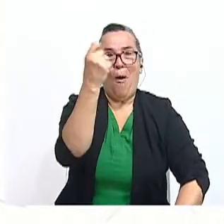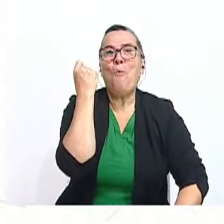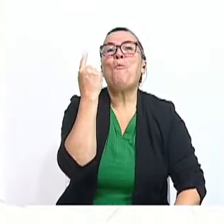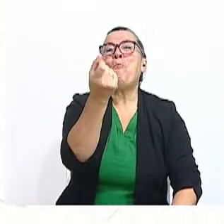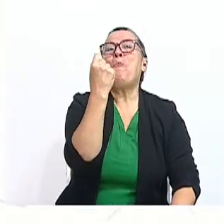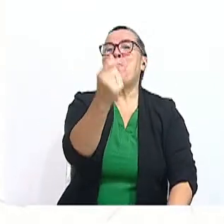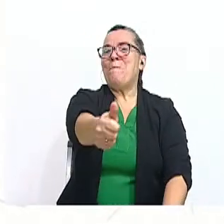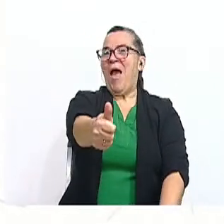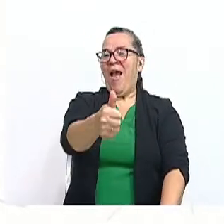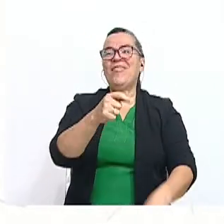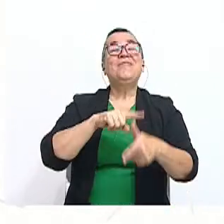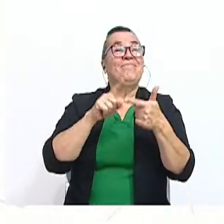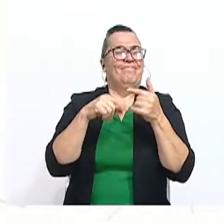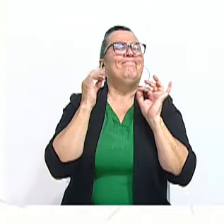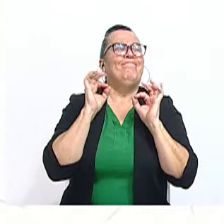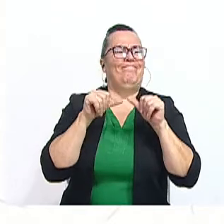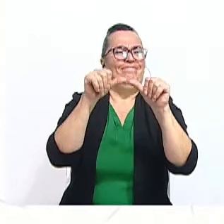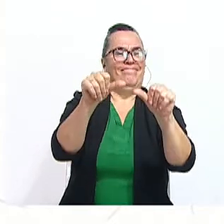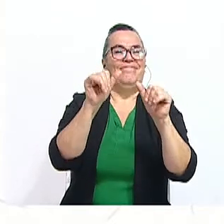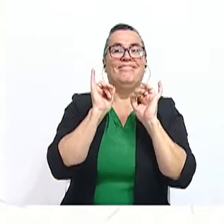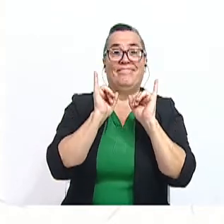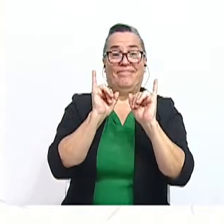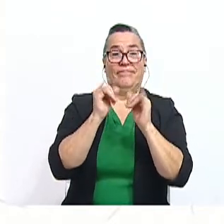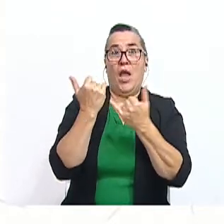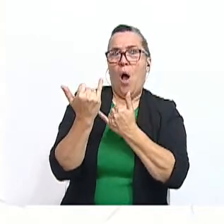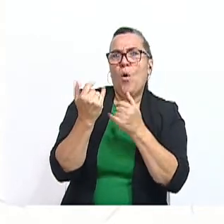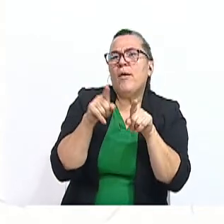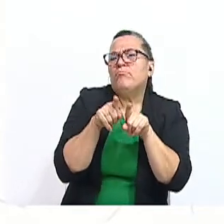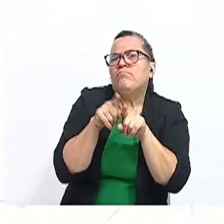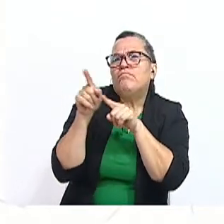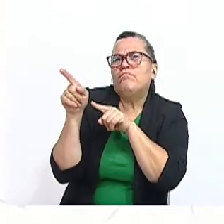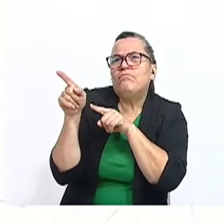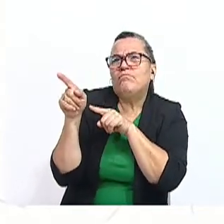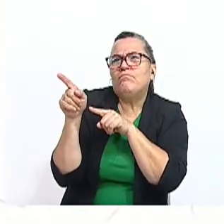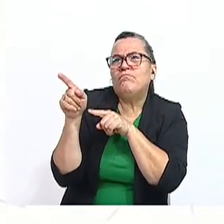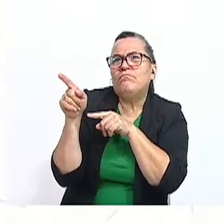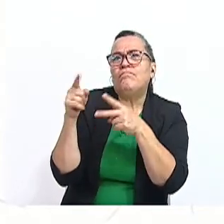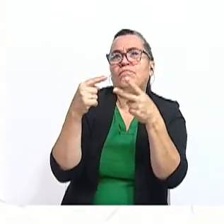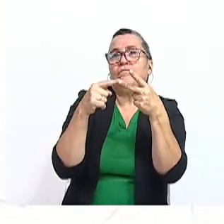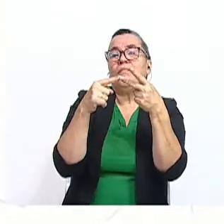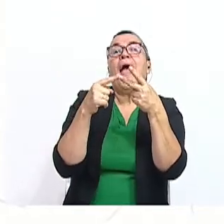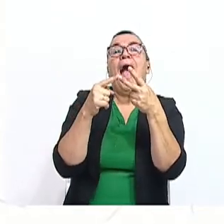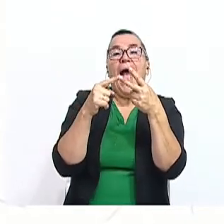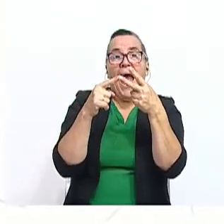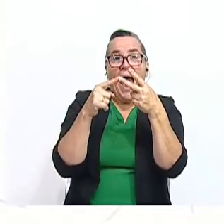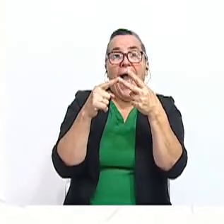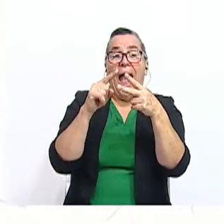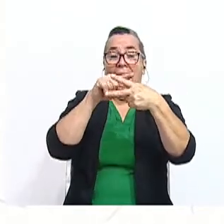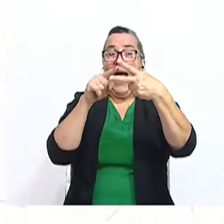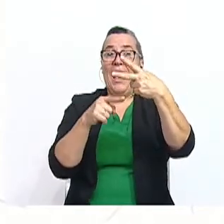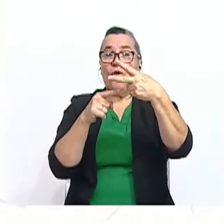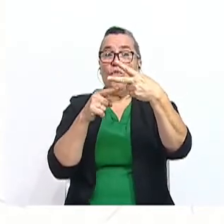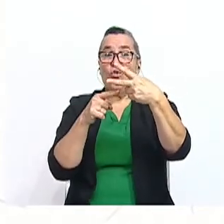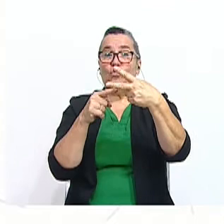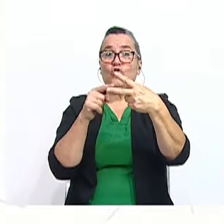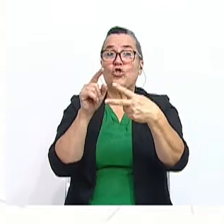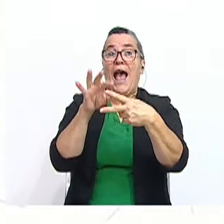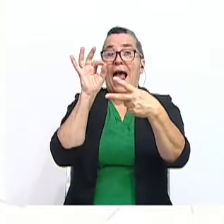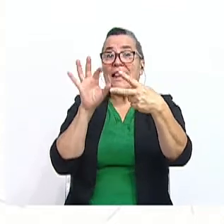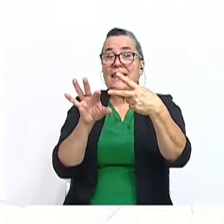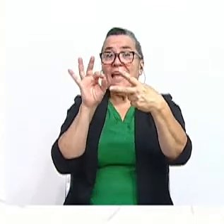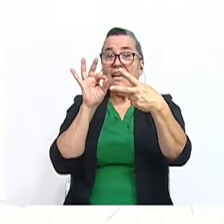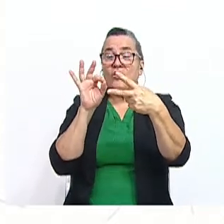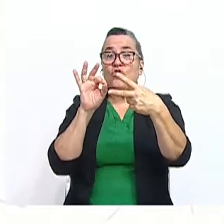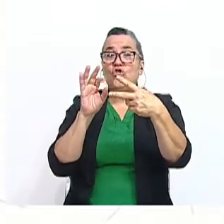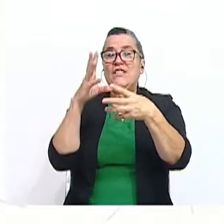muy bien. Bueno, continuemos. Ahora también, ¿cuáles otros vimos? Los ángulos alternos internos. ¿Cuáles eran estos